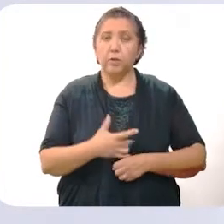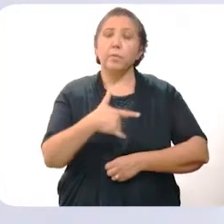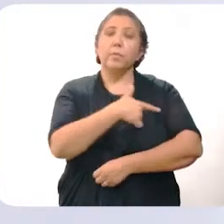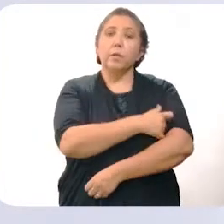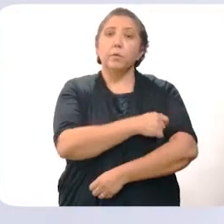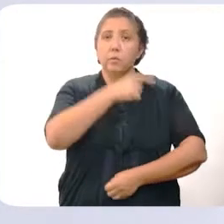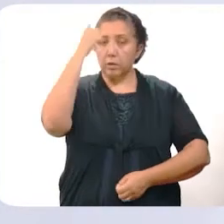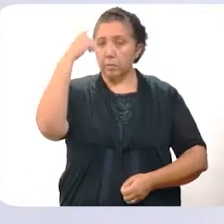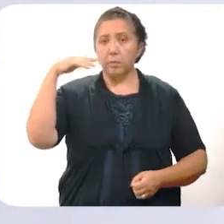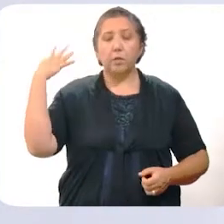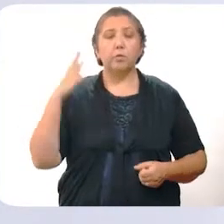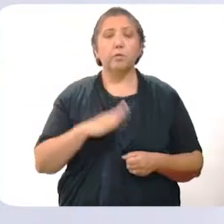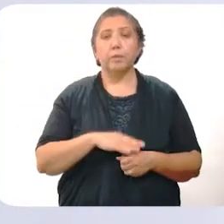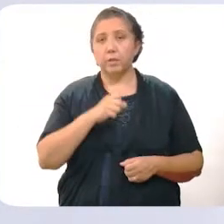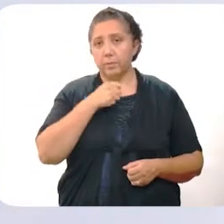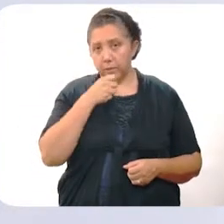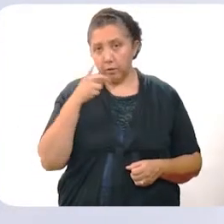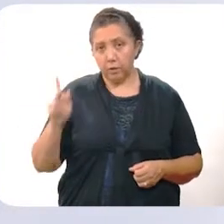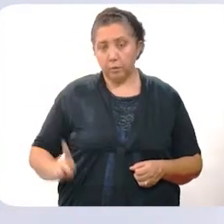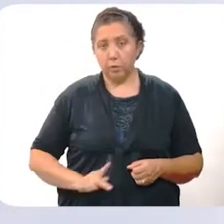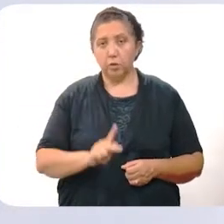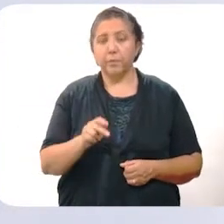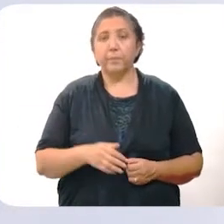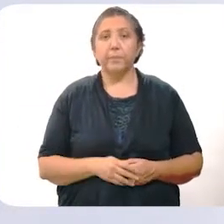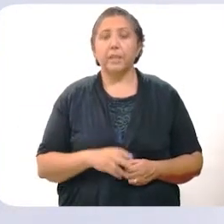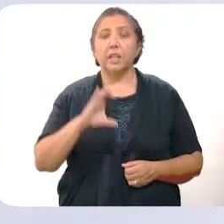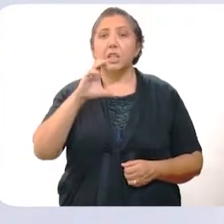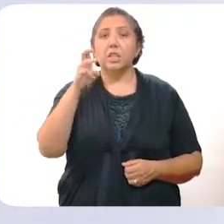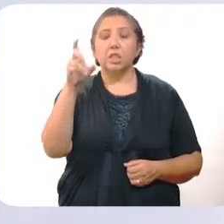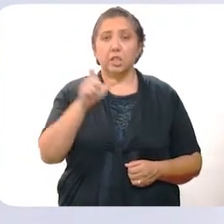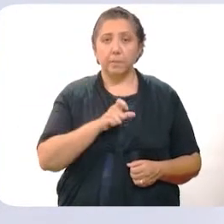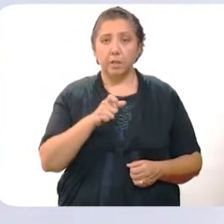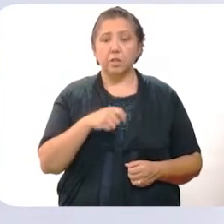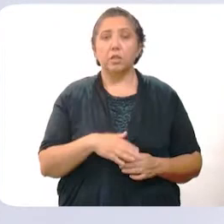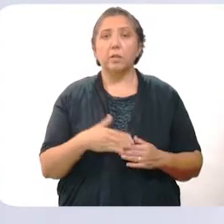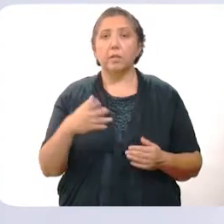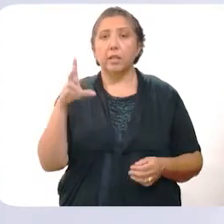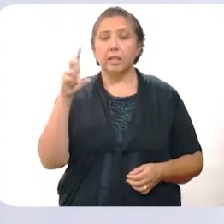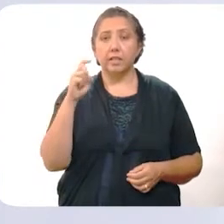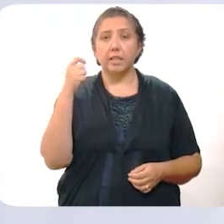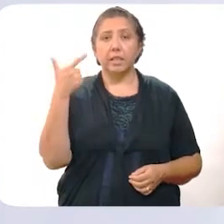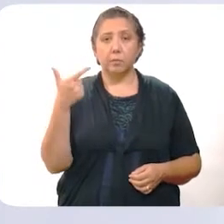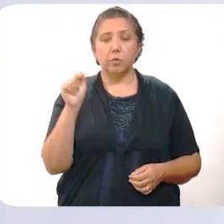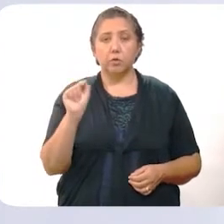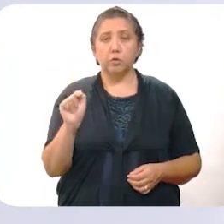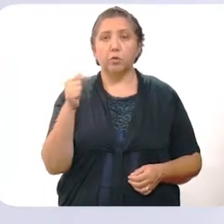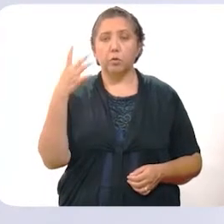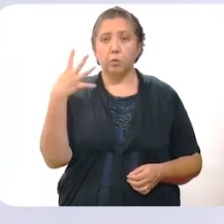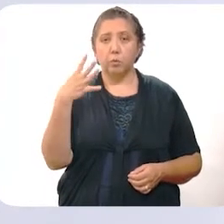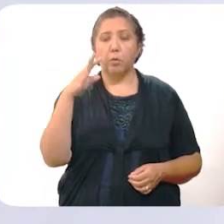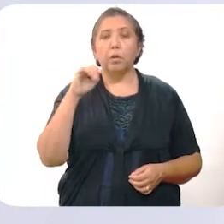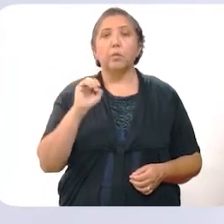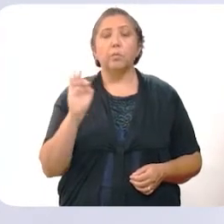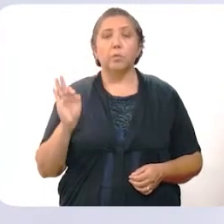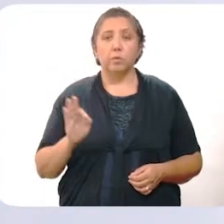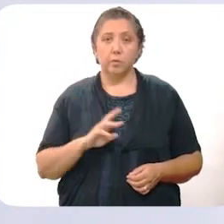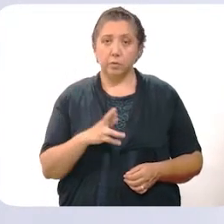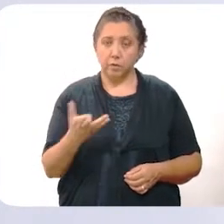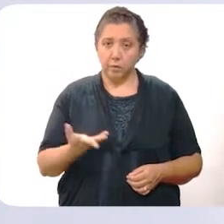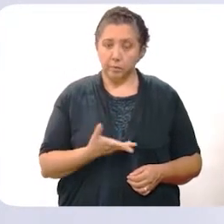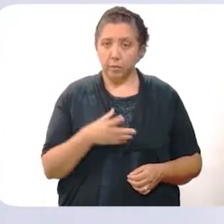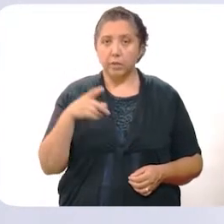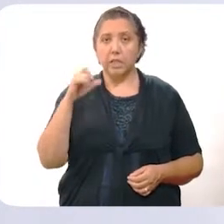aplicando vacunas para adultos mayores en los municipios de Chemash con un avance del 37.4% de las dosis